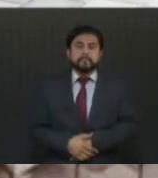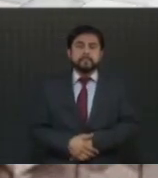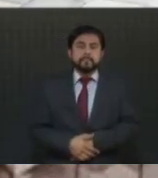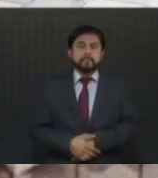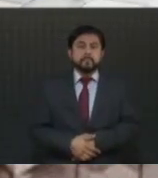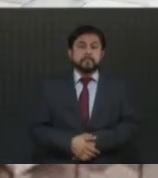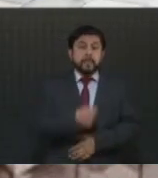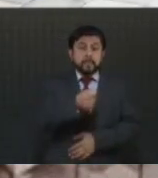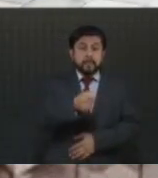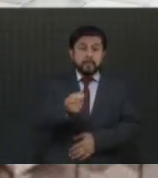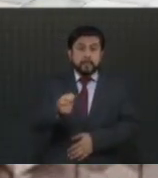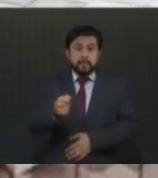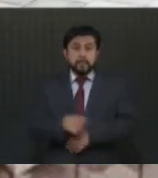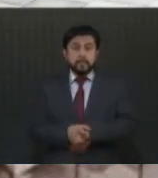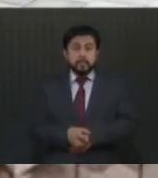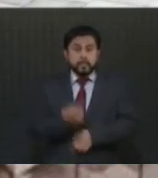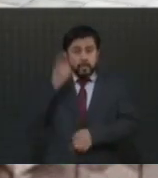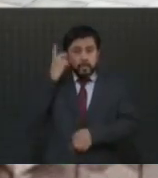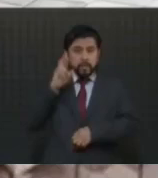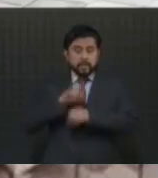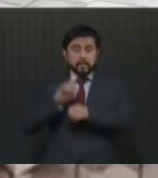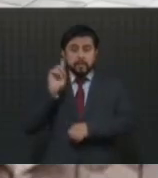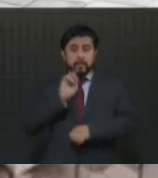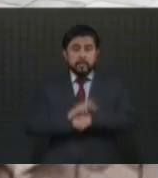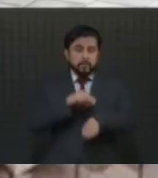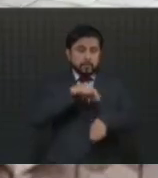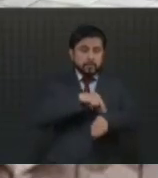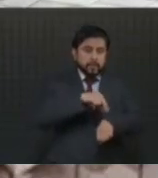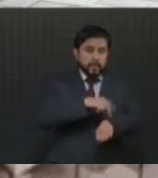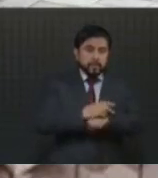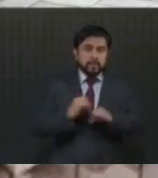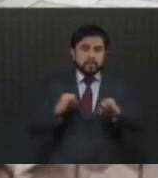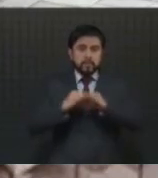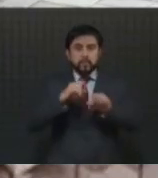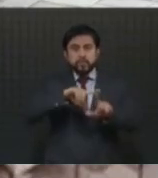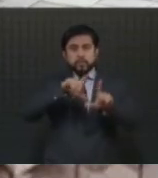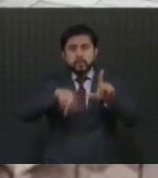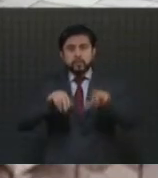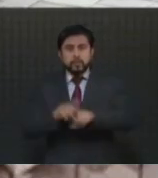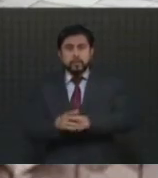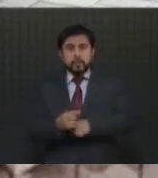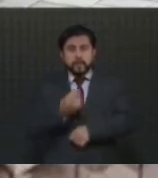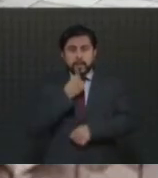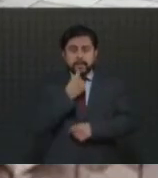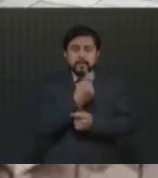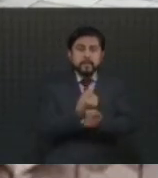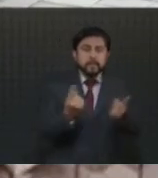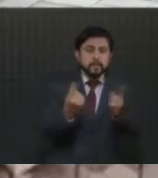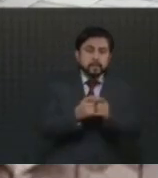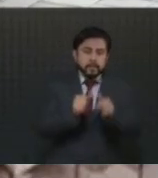Saludamos a la directora médica del Instituto Nacional de Pediatría, doctora Mercedes Macías Parra.